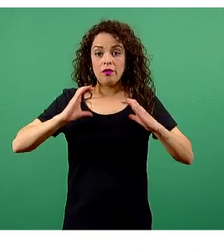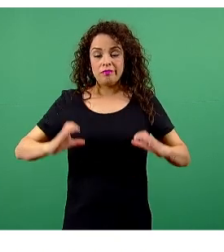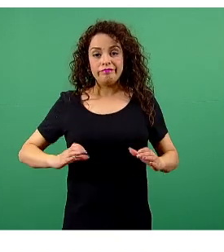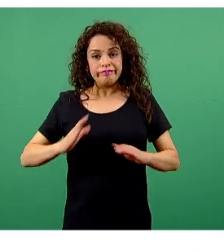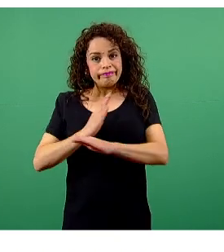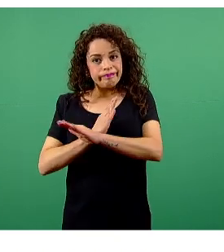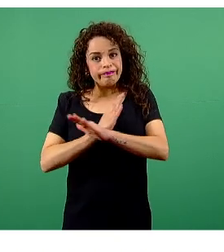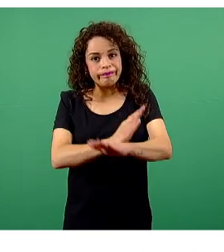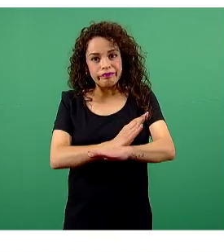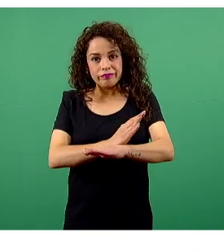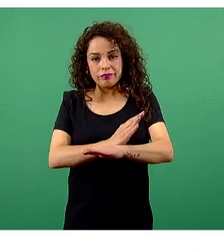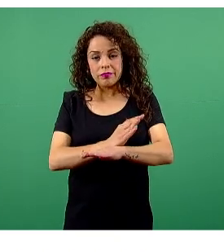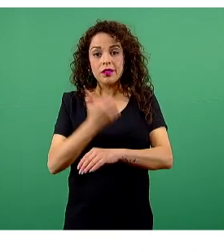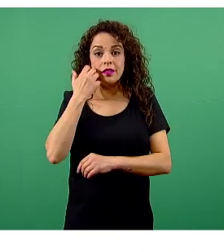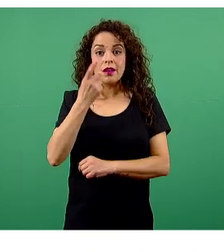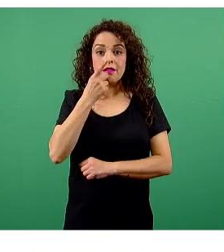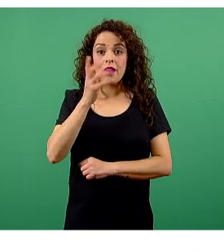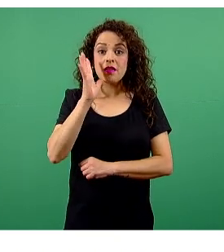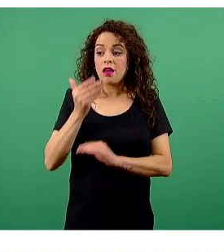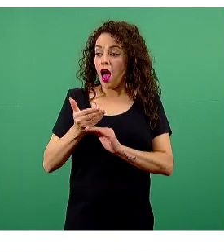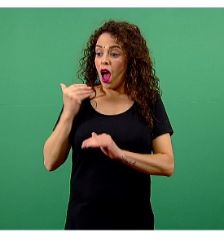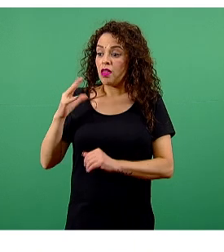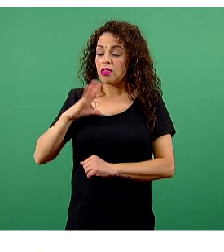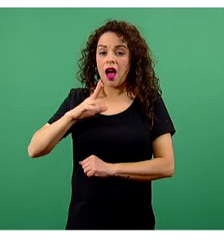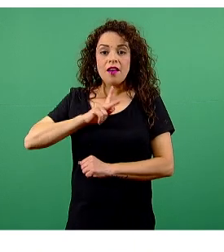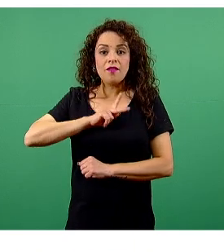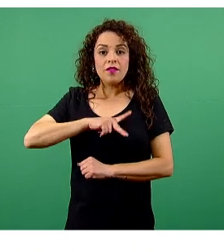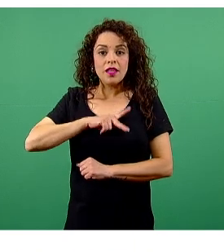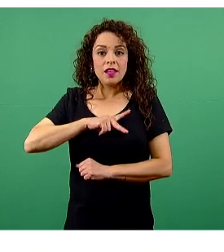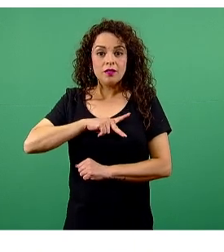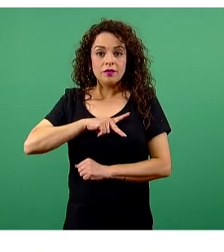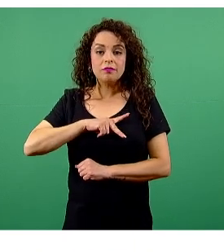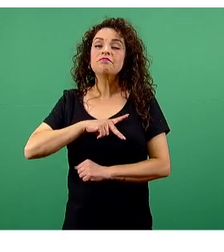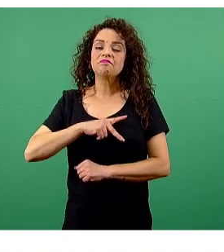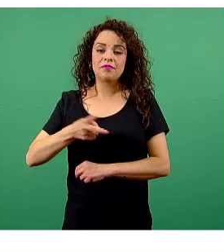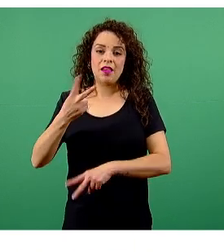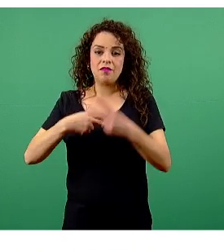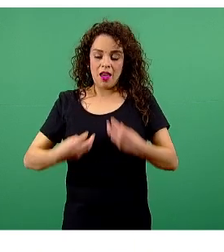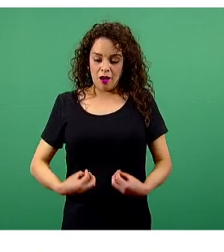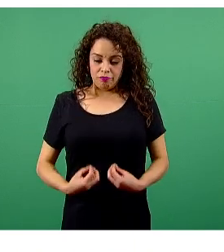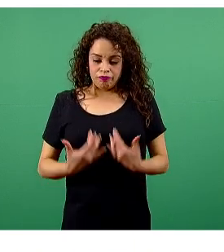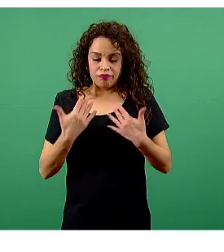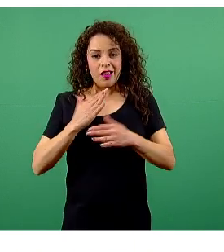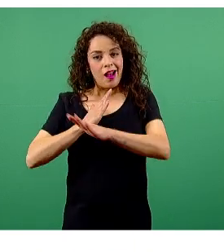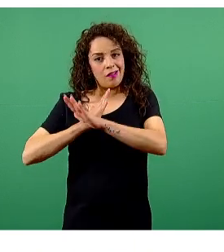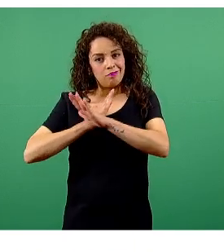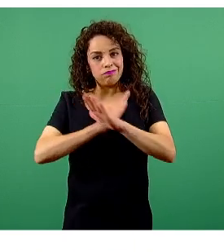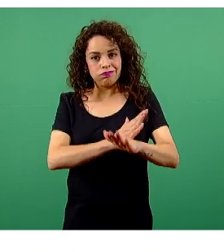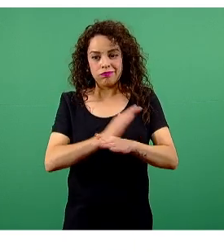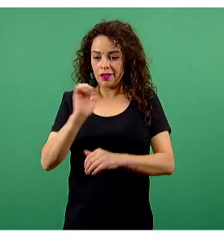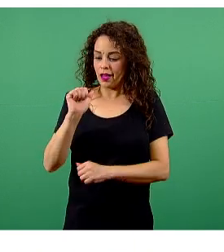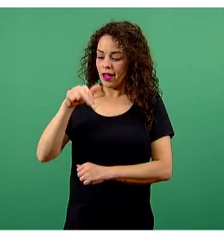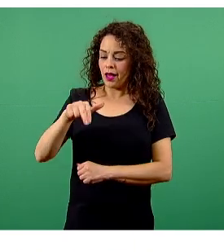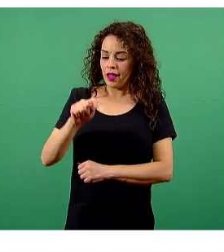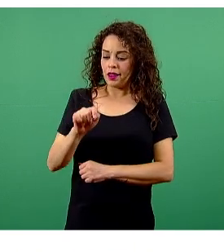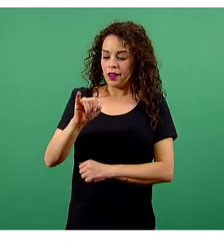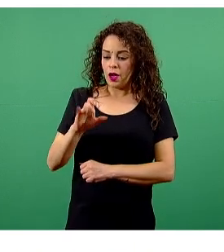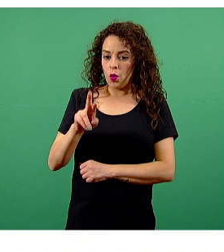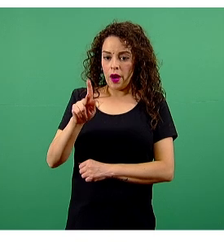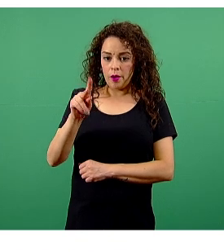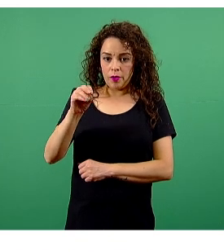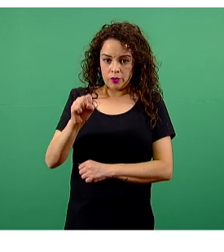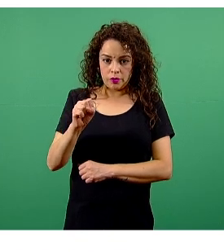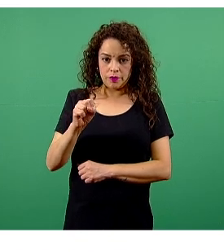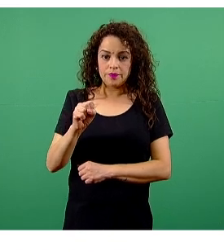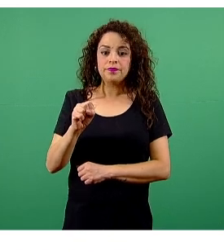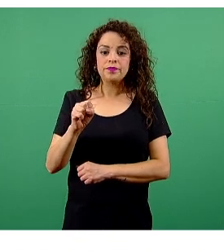estado en contacto con el virus y desarrollado anticuerpos. En el noreste del país el 37%, en